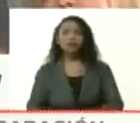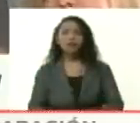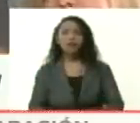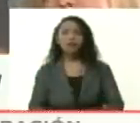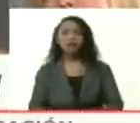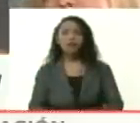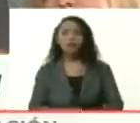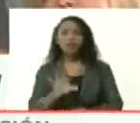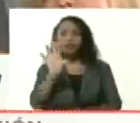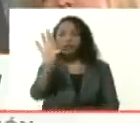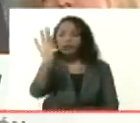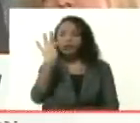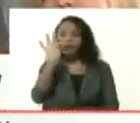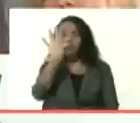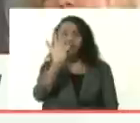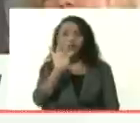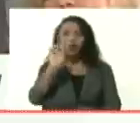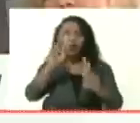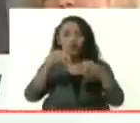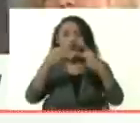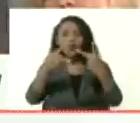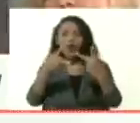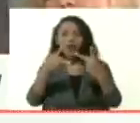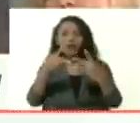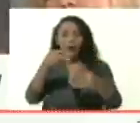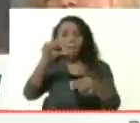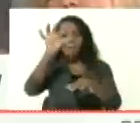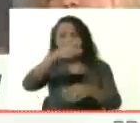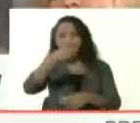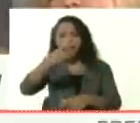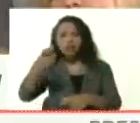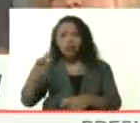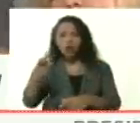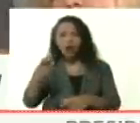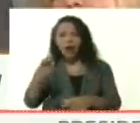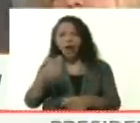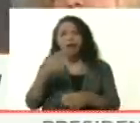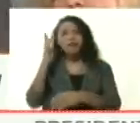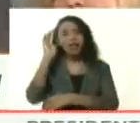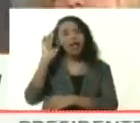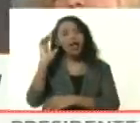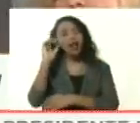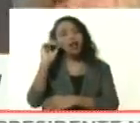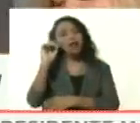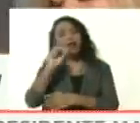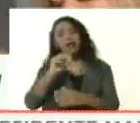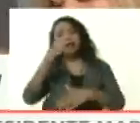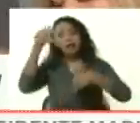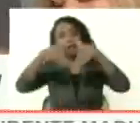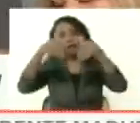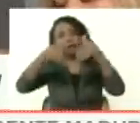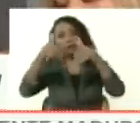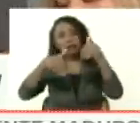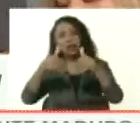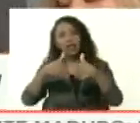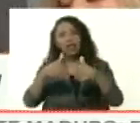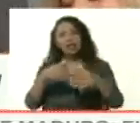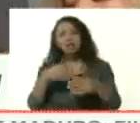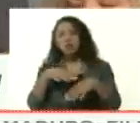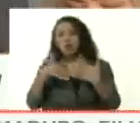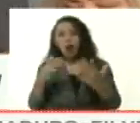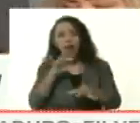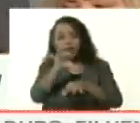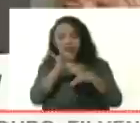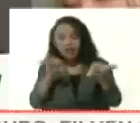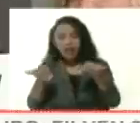la escogencia de los nuevos miembros Consejo Nacional Electoral. ¿Qué estrategia, diputado, han pensado